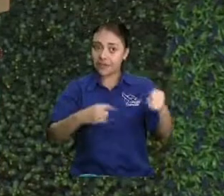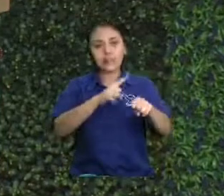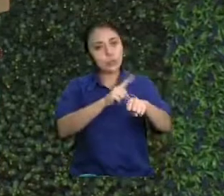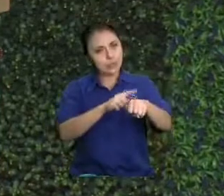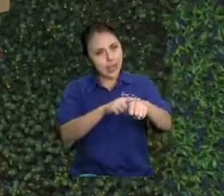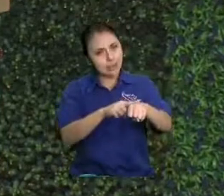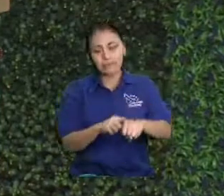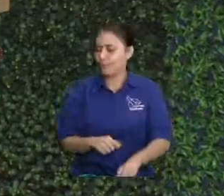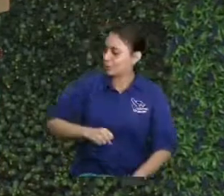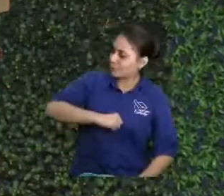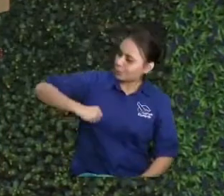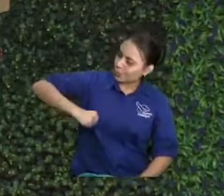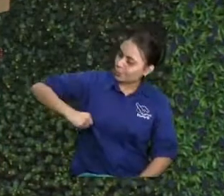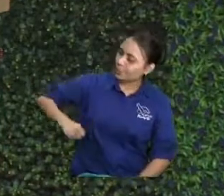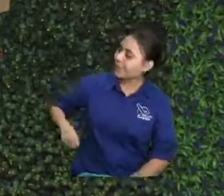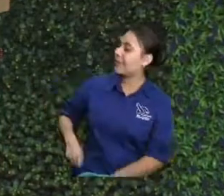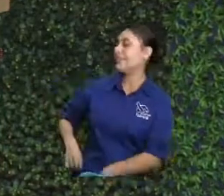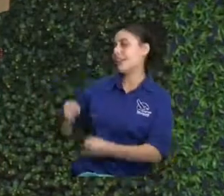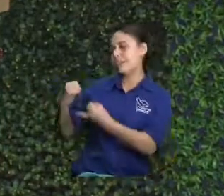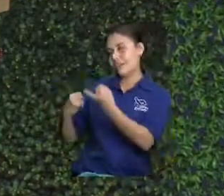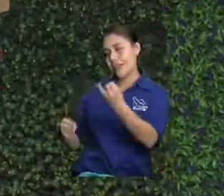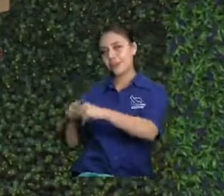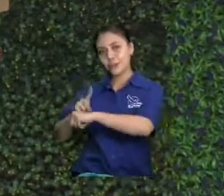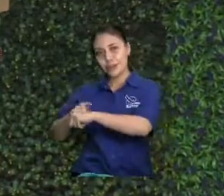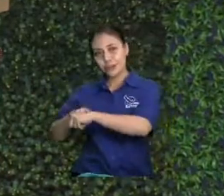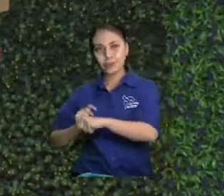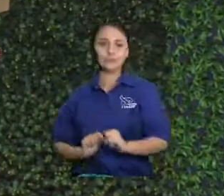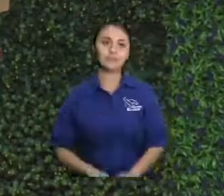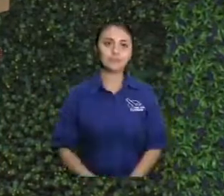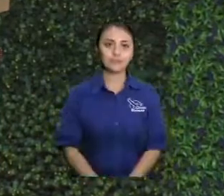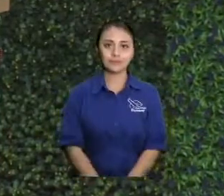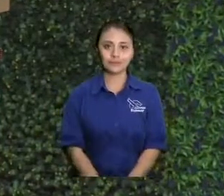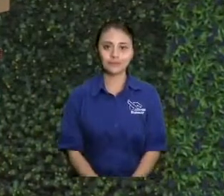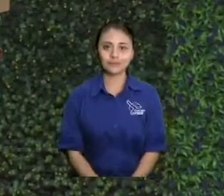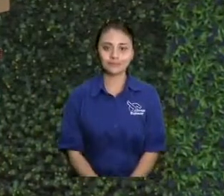parte. De los últimos tiempos va a hablar, hombre.